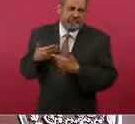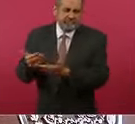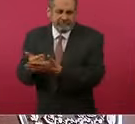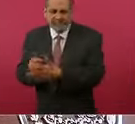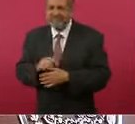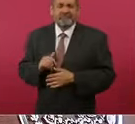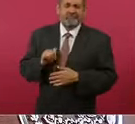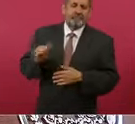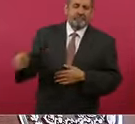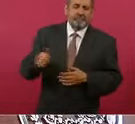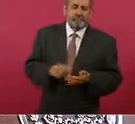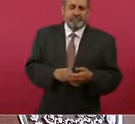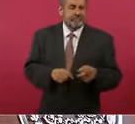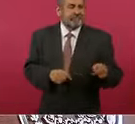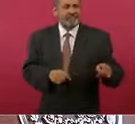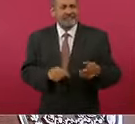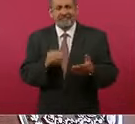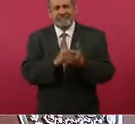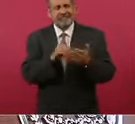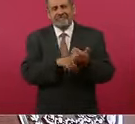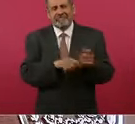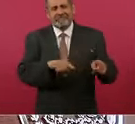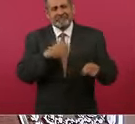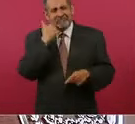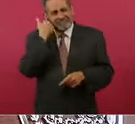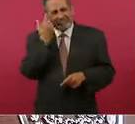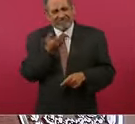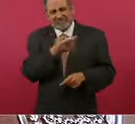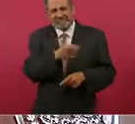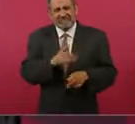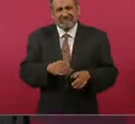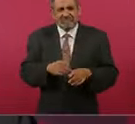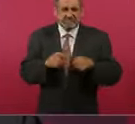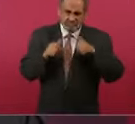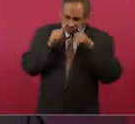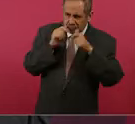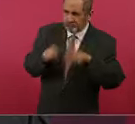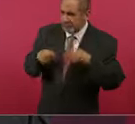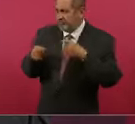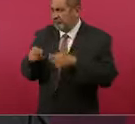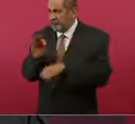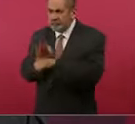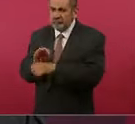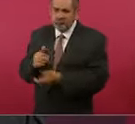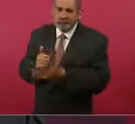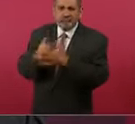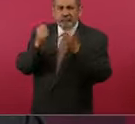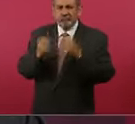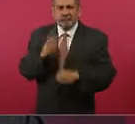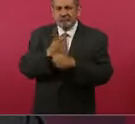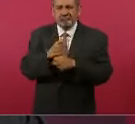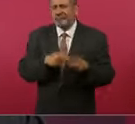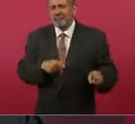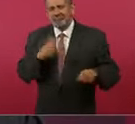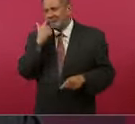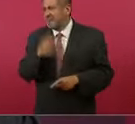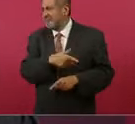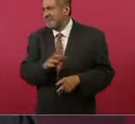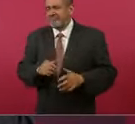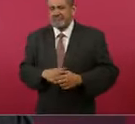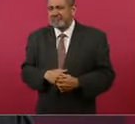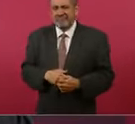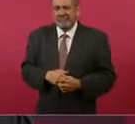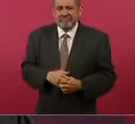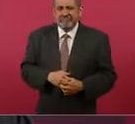Y en sentido estricto, ni tampoco en garantizar la seguridad